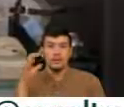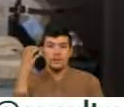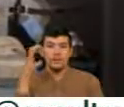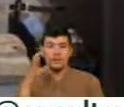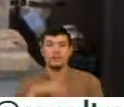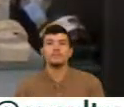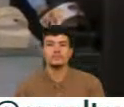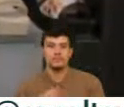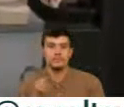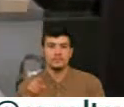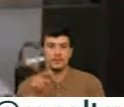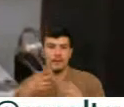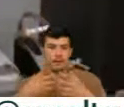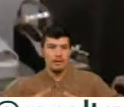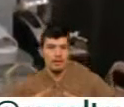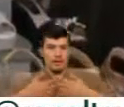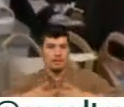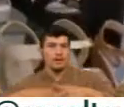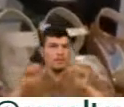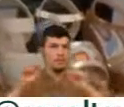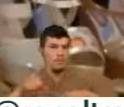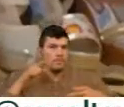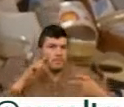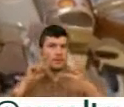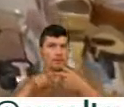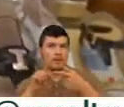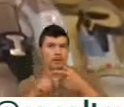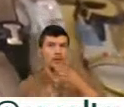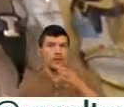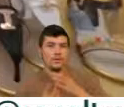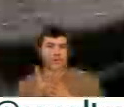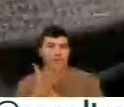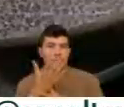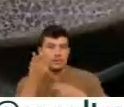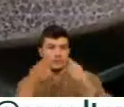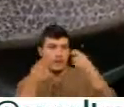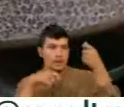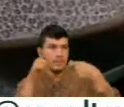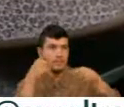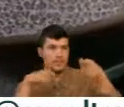con la cual los empresarios proyectan retomar mercados que antes surgían con sus empresas